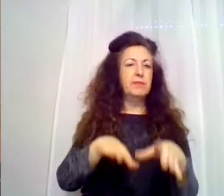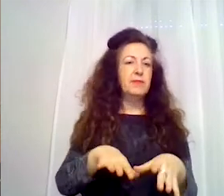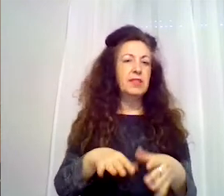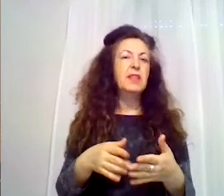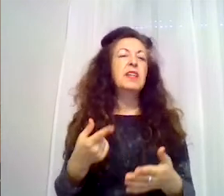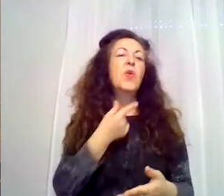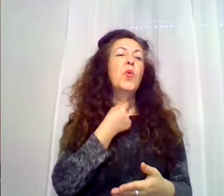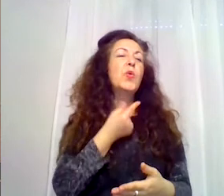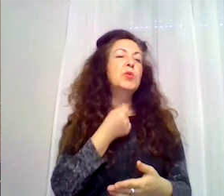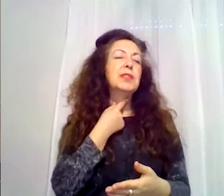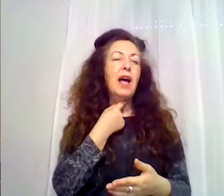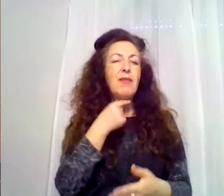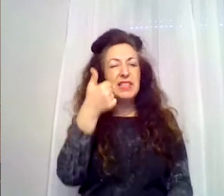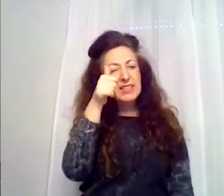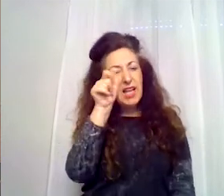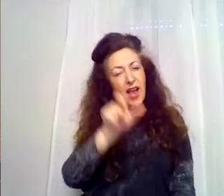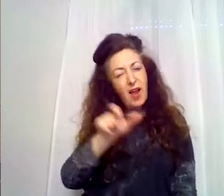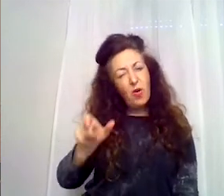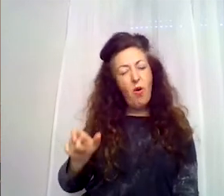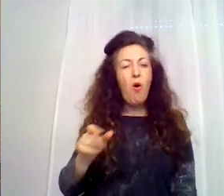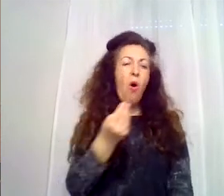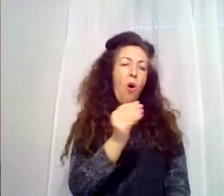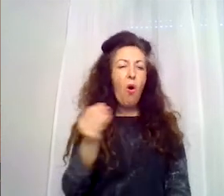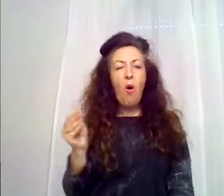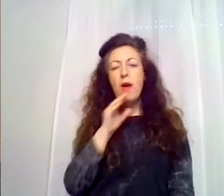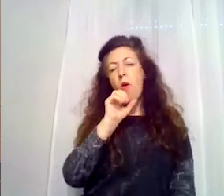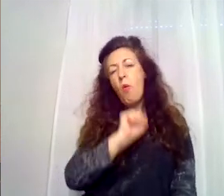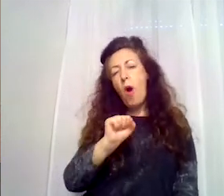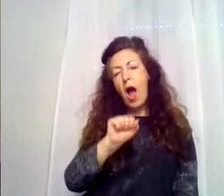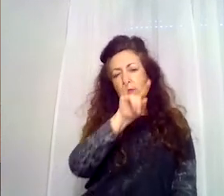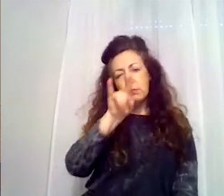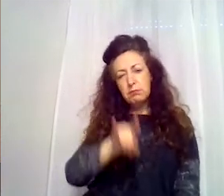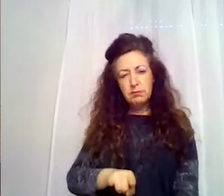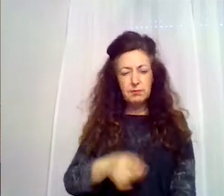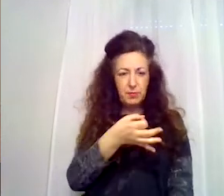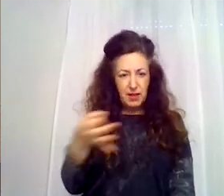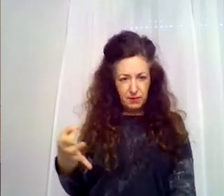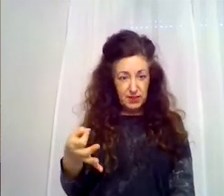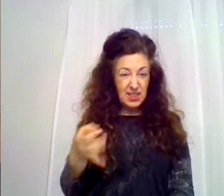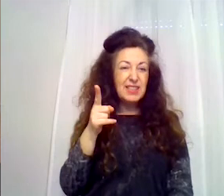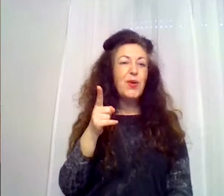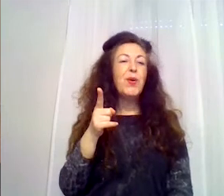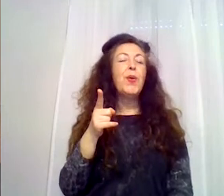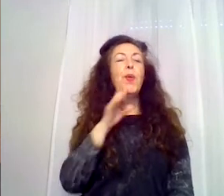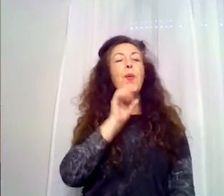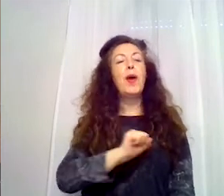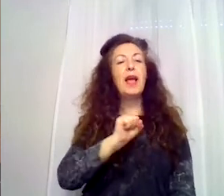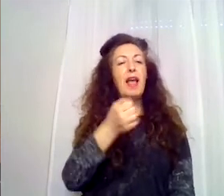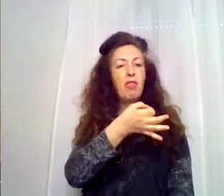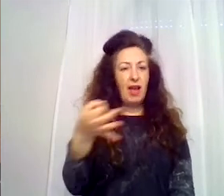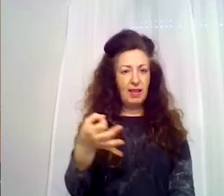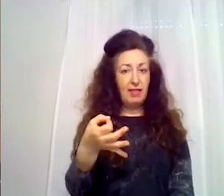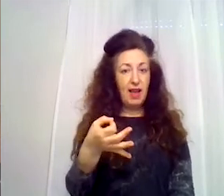claro, el tabaco lo traen los españoles de América y se extiende por Europa. Marlowe dice, se le atribuye una frase